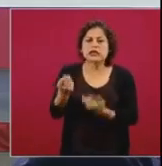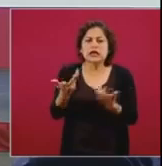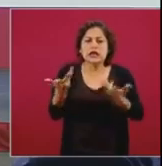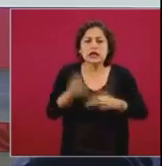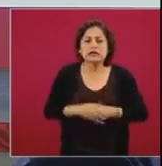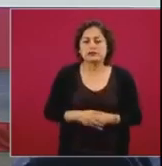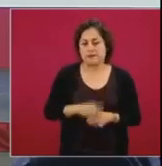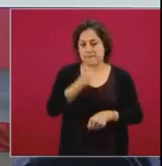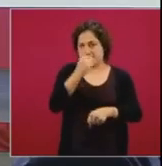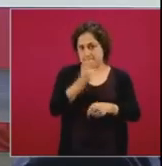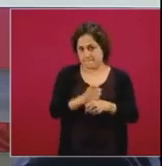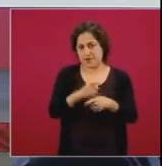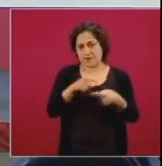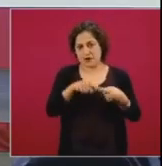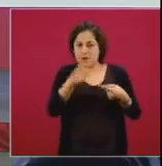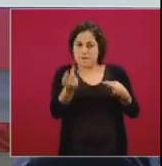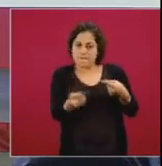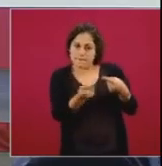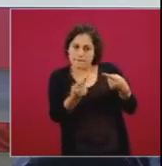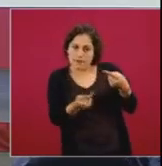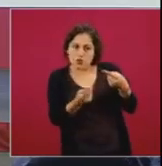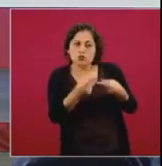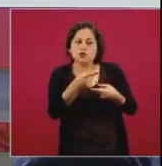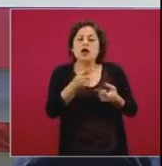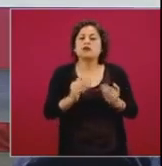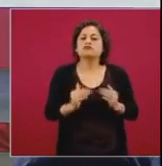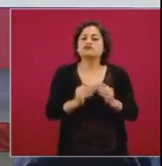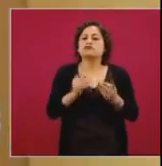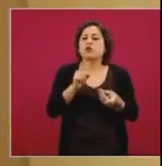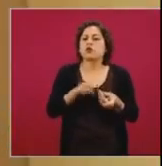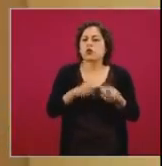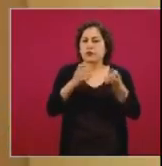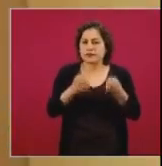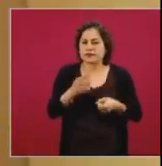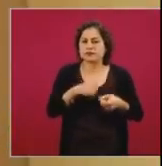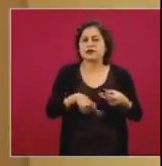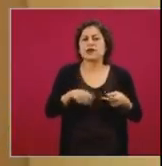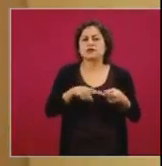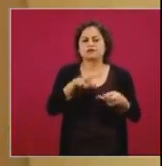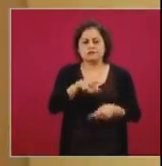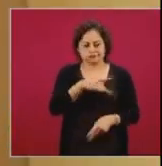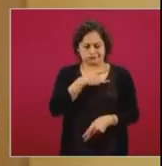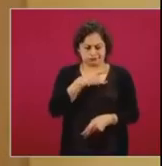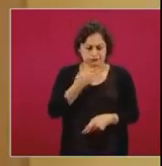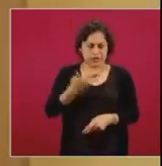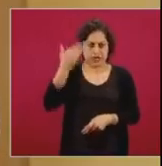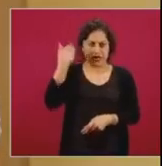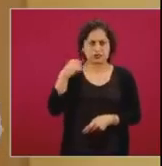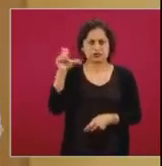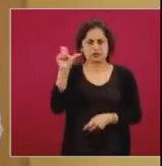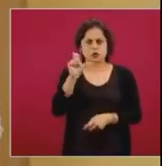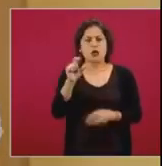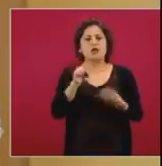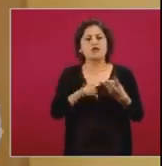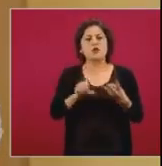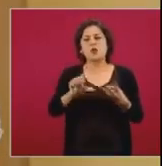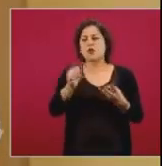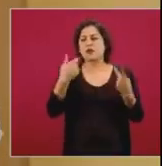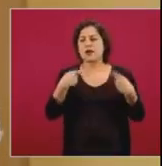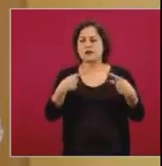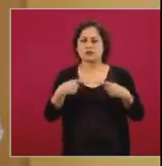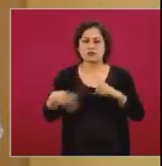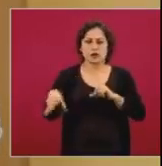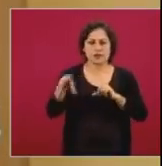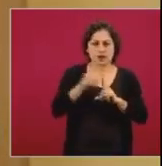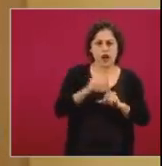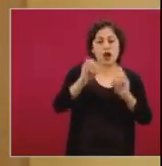un interrogatorio, nos van a preguntar dónde vivimos, desde cuándo comenzó, si tenemos algún contacto de alguna persona, si hemos